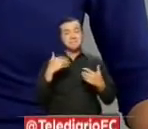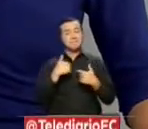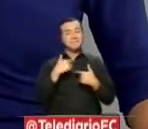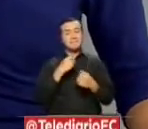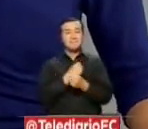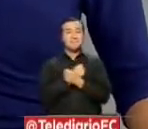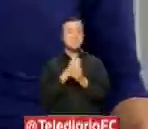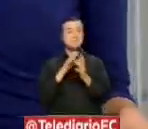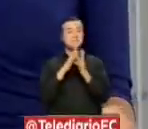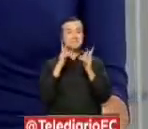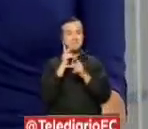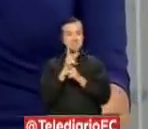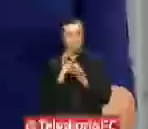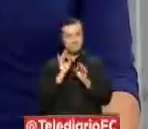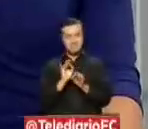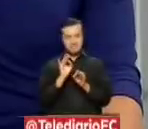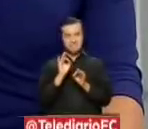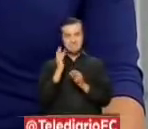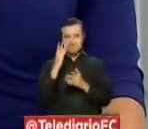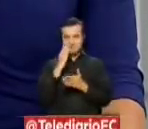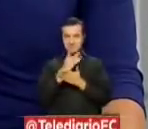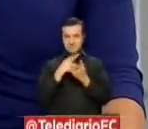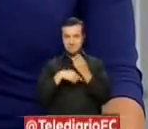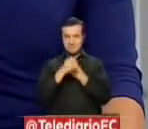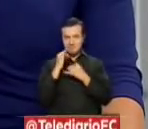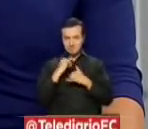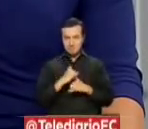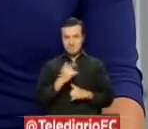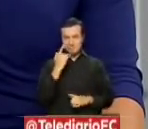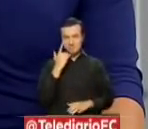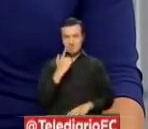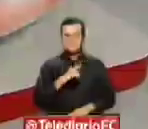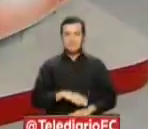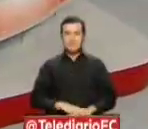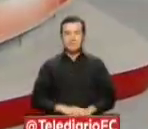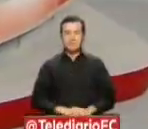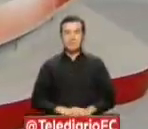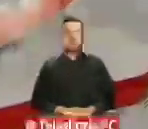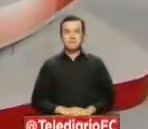y que quiere cuidarlos de la mejor manera. Vamos a una pausa y regresamos con más noticias.